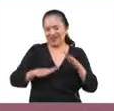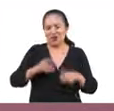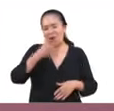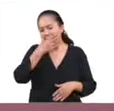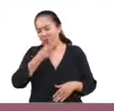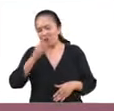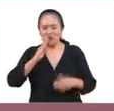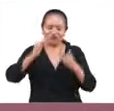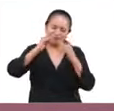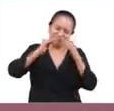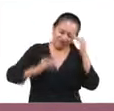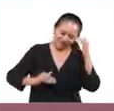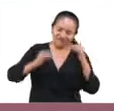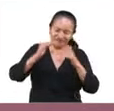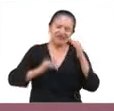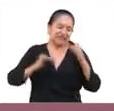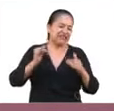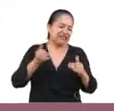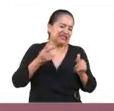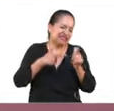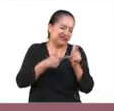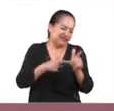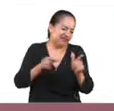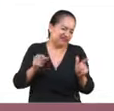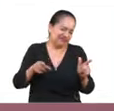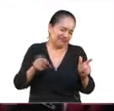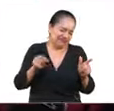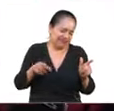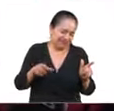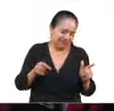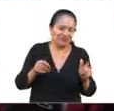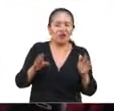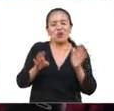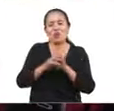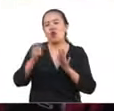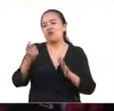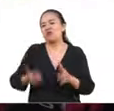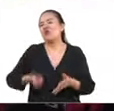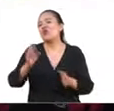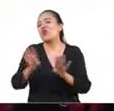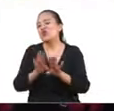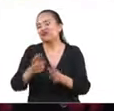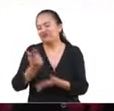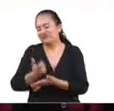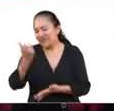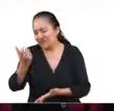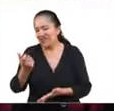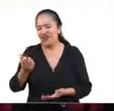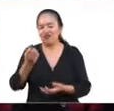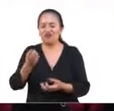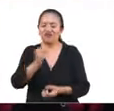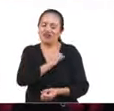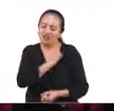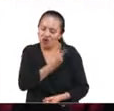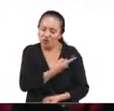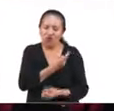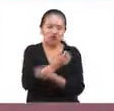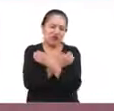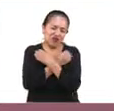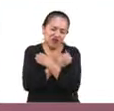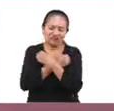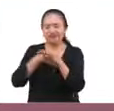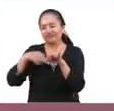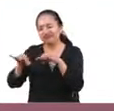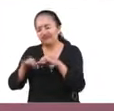agenda local y nacional por motivos diversos como los ingresos, educación, salud, trabajo, entre